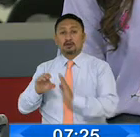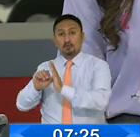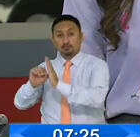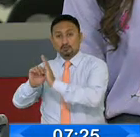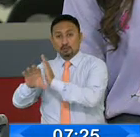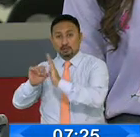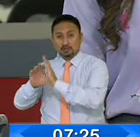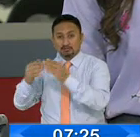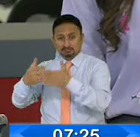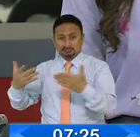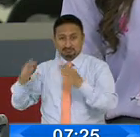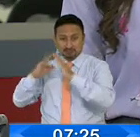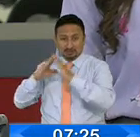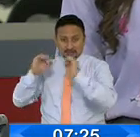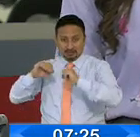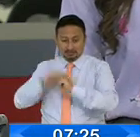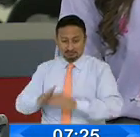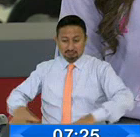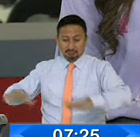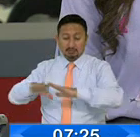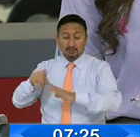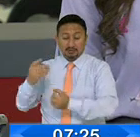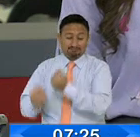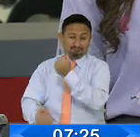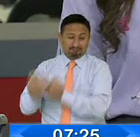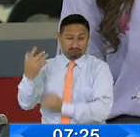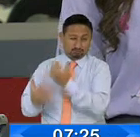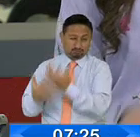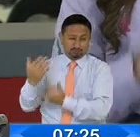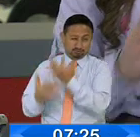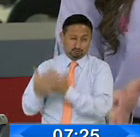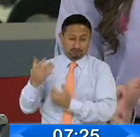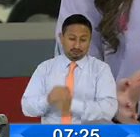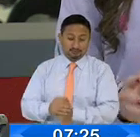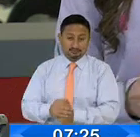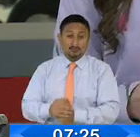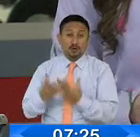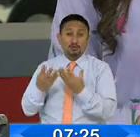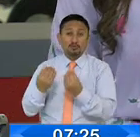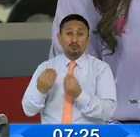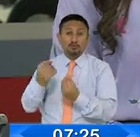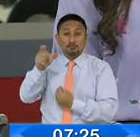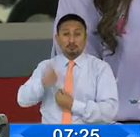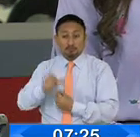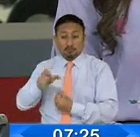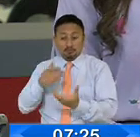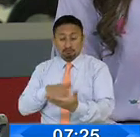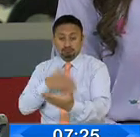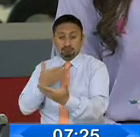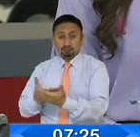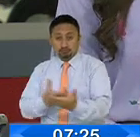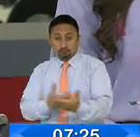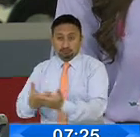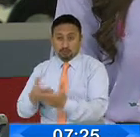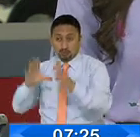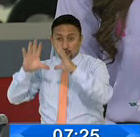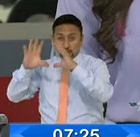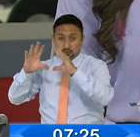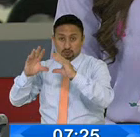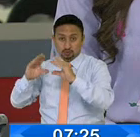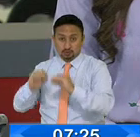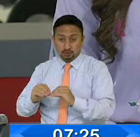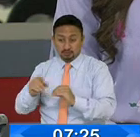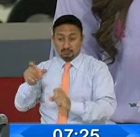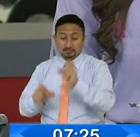de electrodomésticos ubicada en la vía Adaule, en Guayaquil. Cientos de bomberos acudieron para apagar el fuego, que no dejó